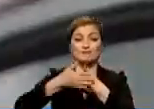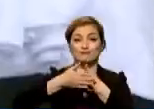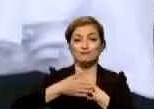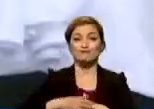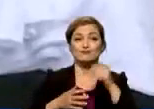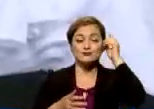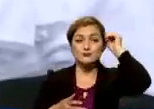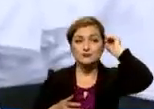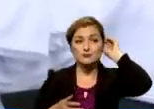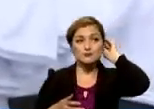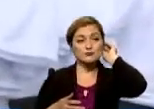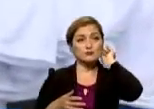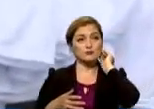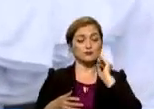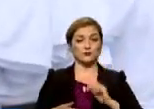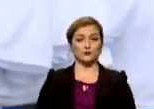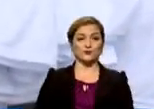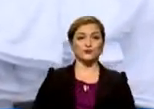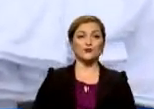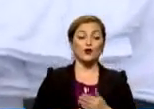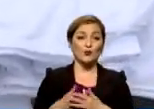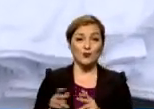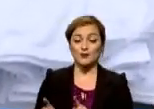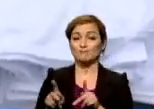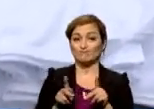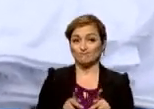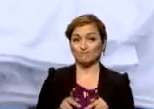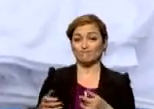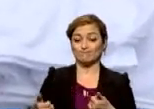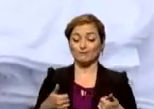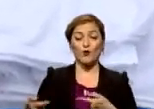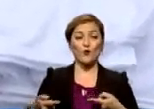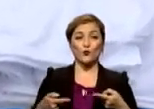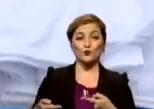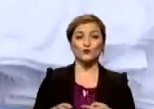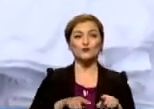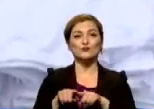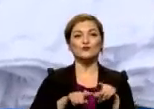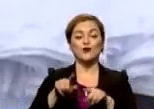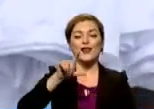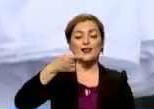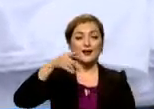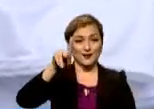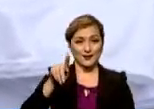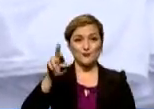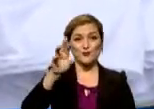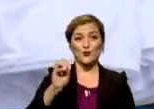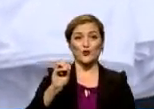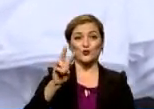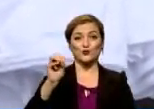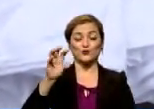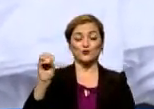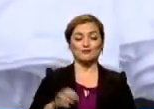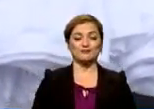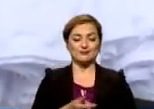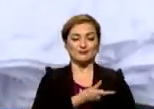16:04 de la tarde. Para que todo quede listo para el compromiso final de la Liga Pro 2020 entre Liga Deportiva